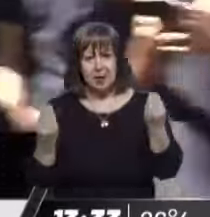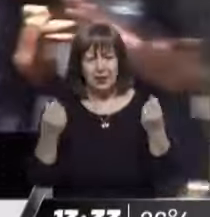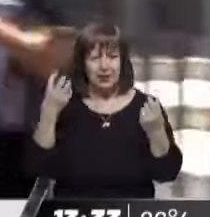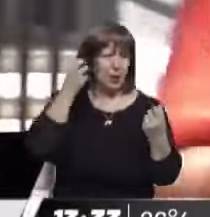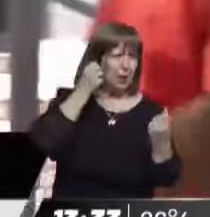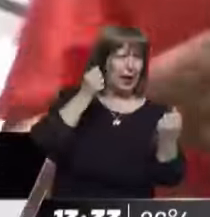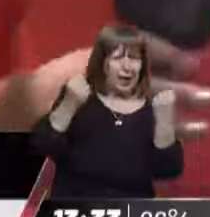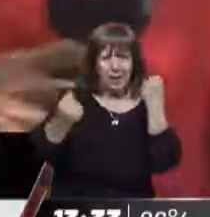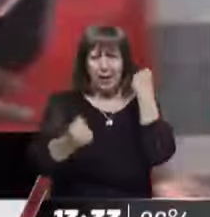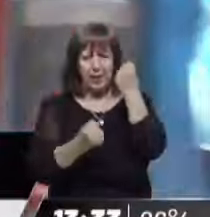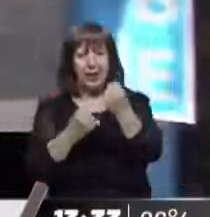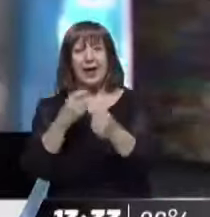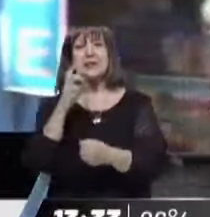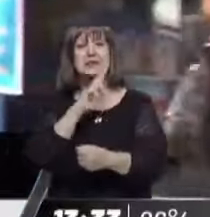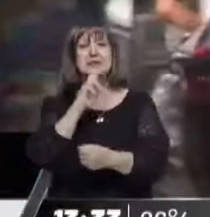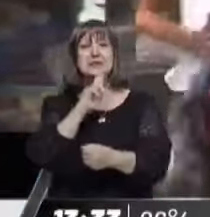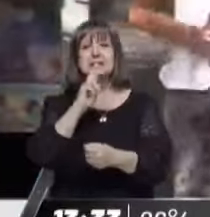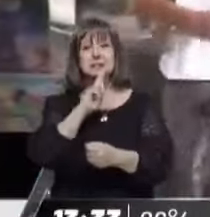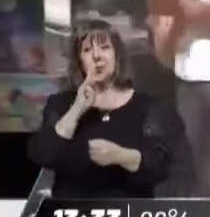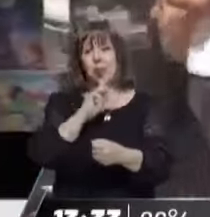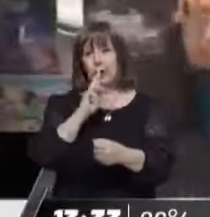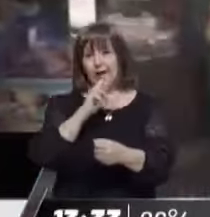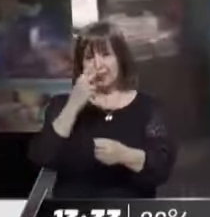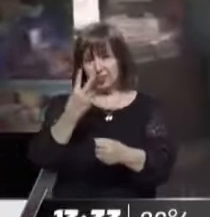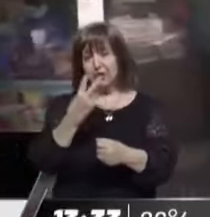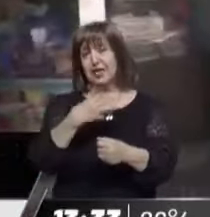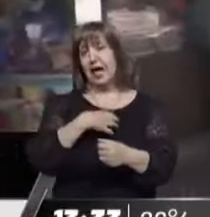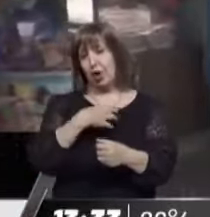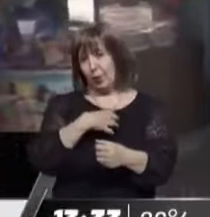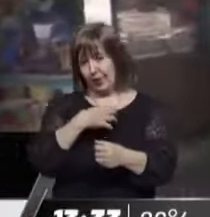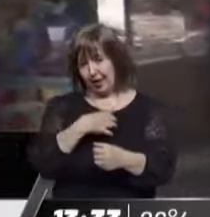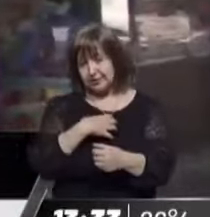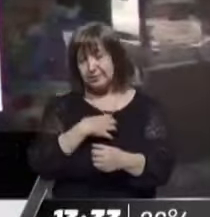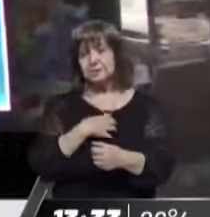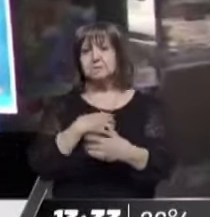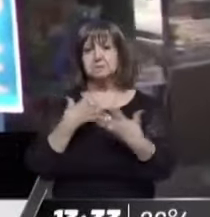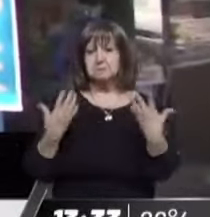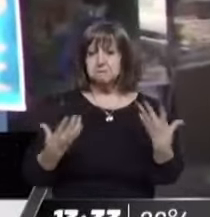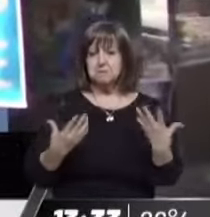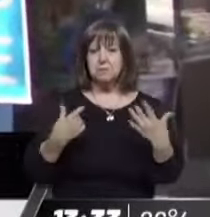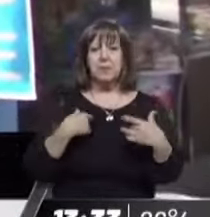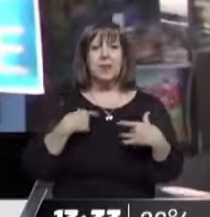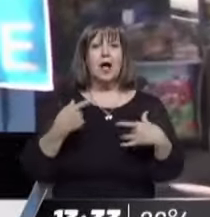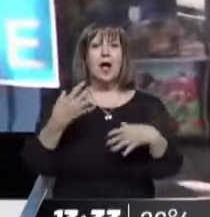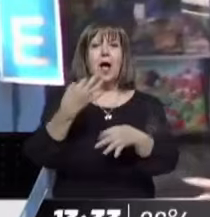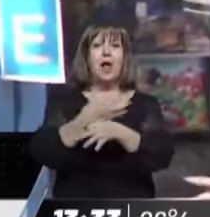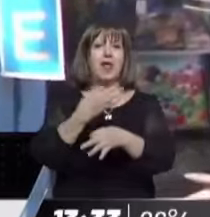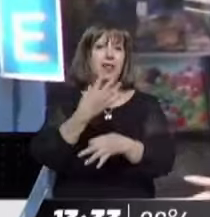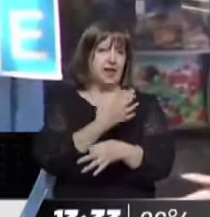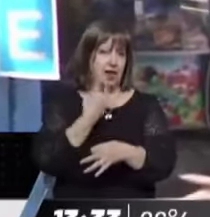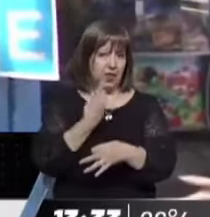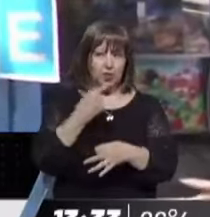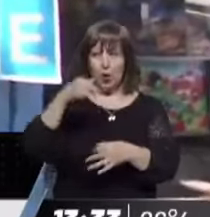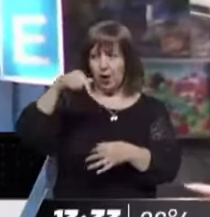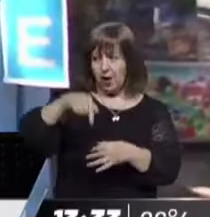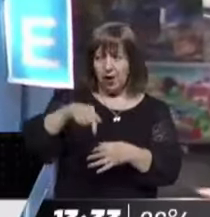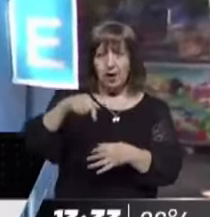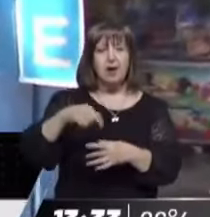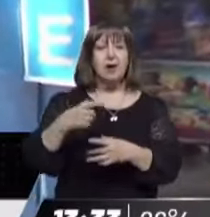Lo que les podemos decir es que ahora están los directivos reunidos en el colegio con gente de la DGE para ver qué medidas se van a tomar, y